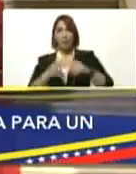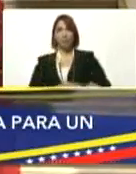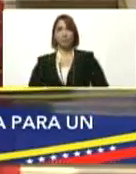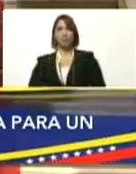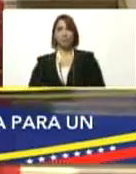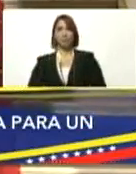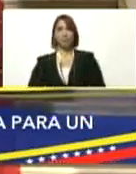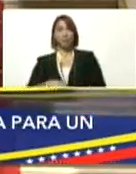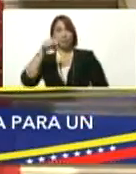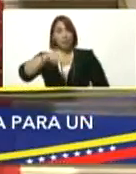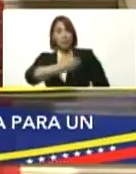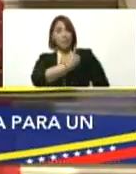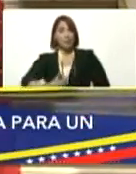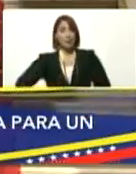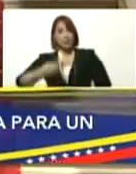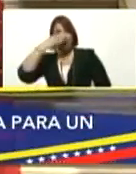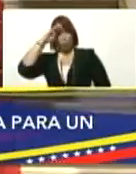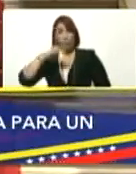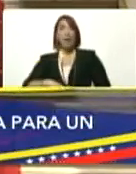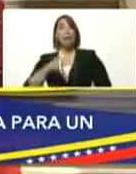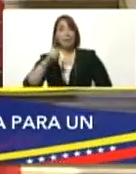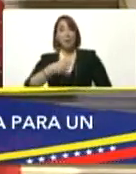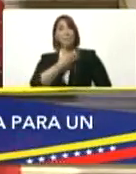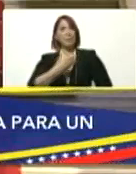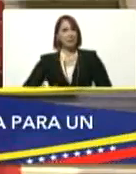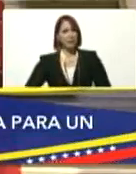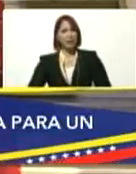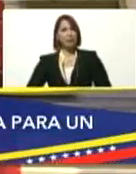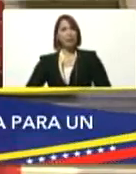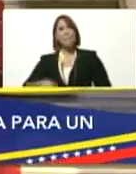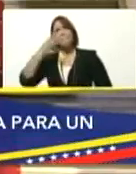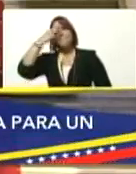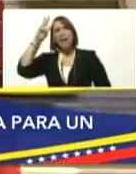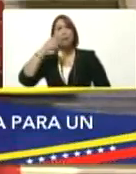Hoy el presidente López Obrador de México dijo algo cierto.